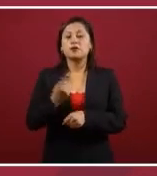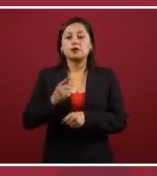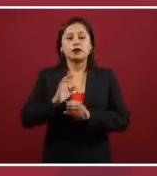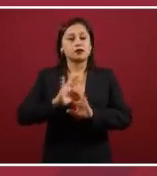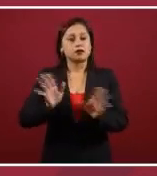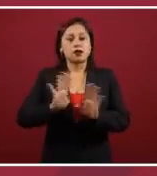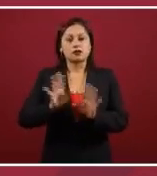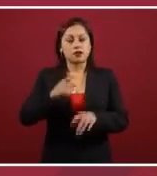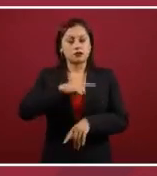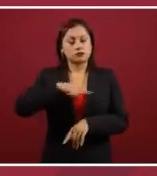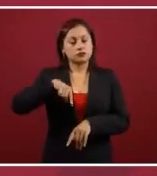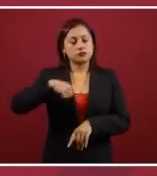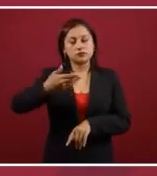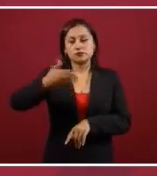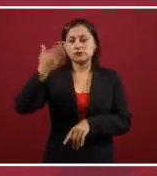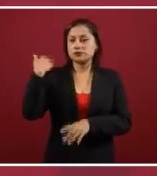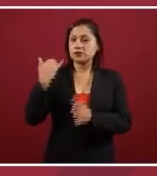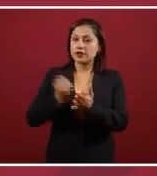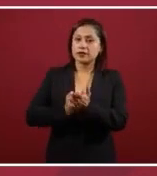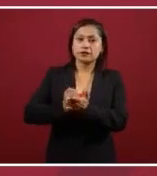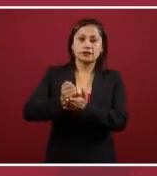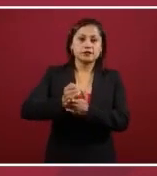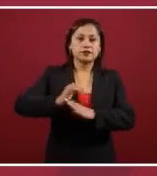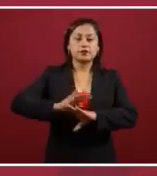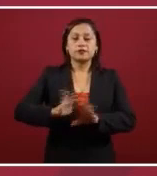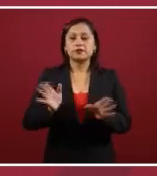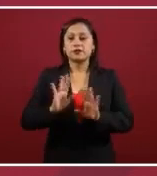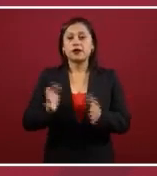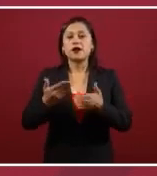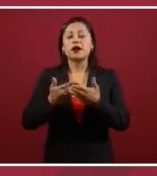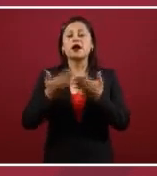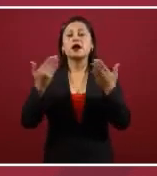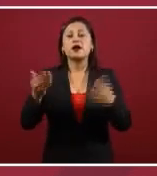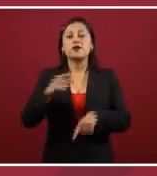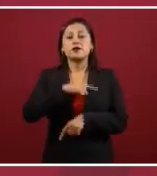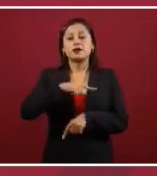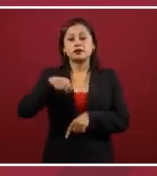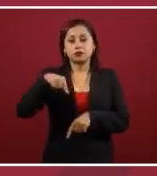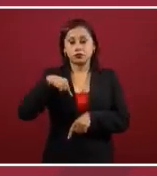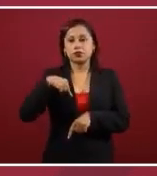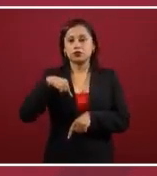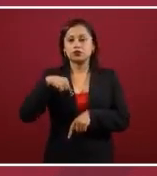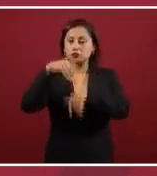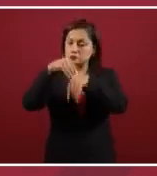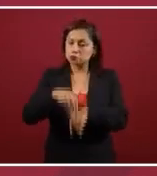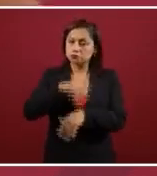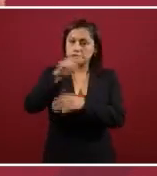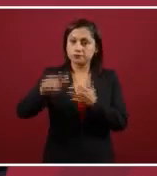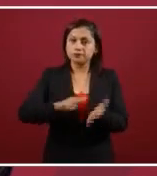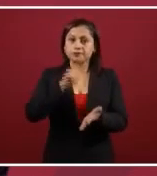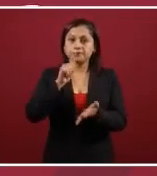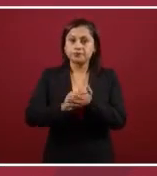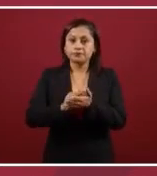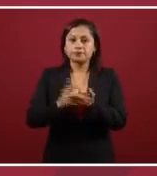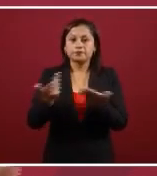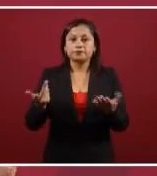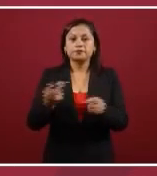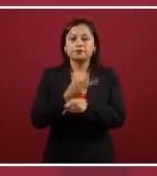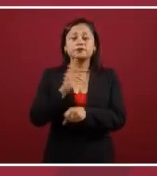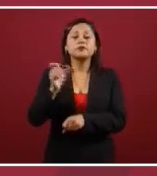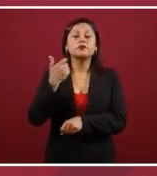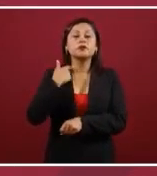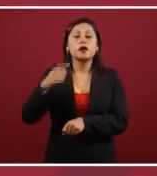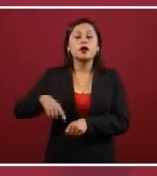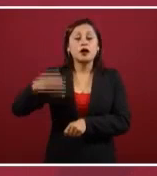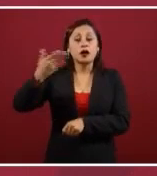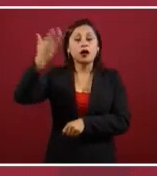tomado y se va a proceder legalmente. Si antes no reclamaban estos bienes,